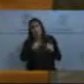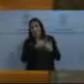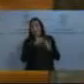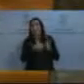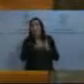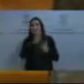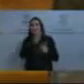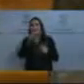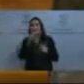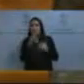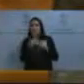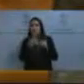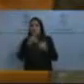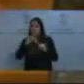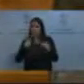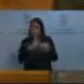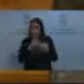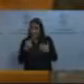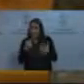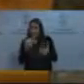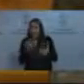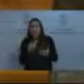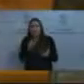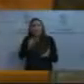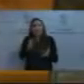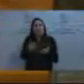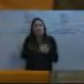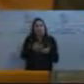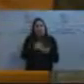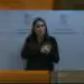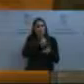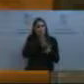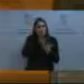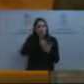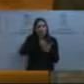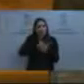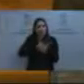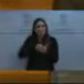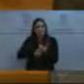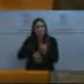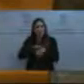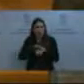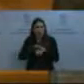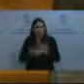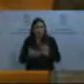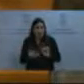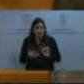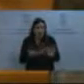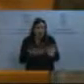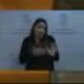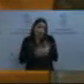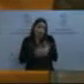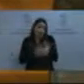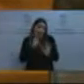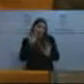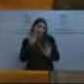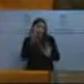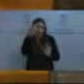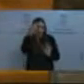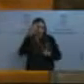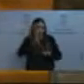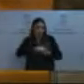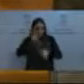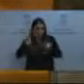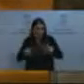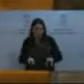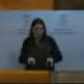de que tendrían que tener 12 meses consecutivos de cotización. Es decir, que la iniciativa para que nuevas personas